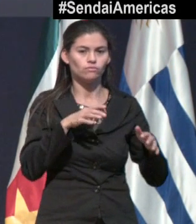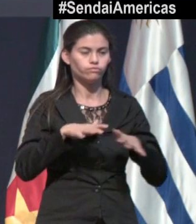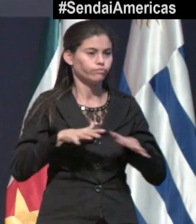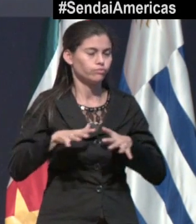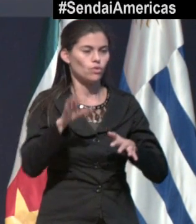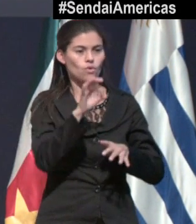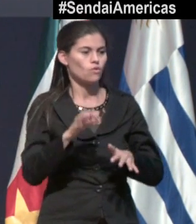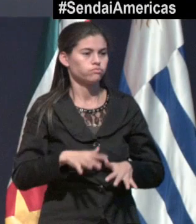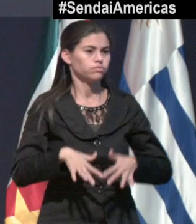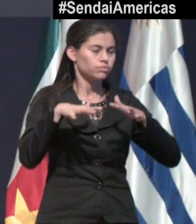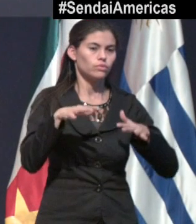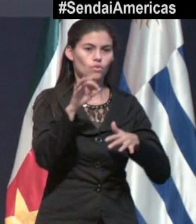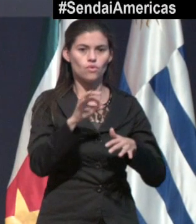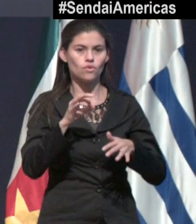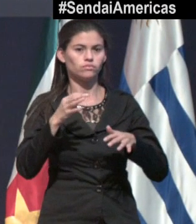posiblemente pueden